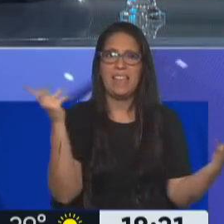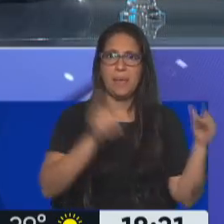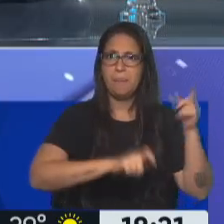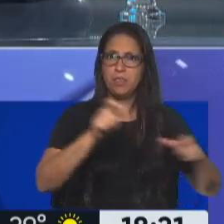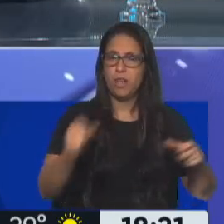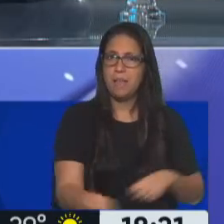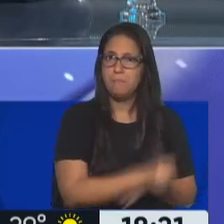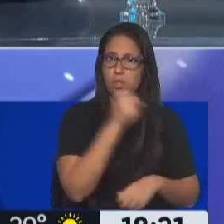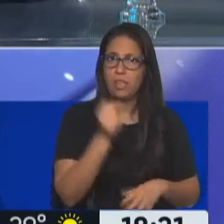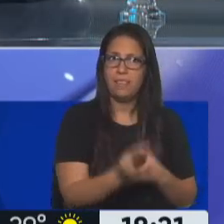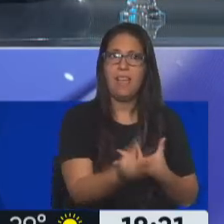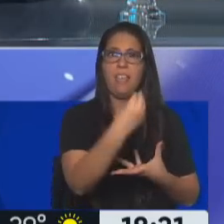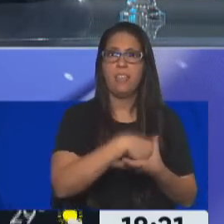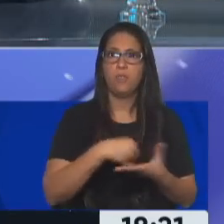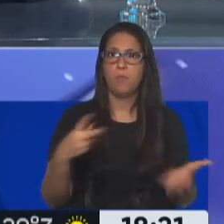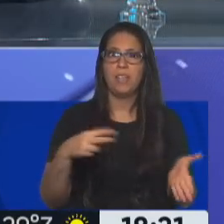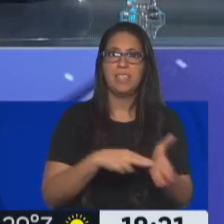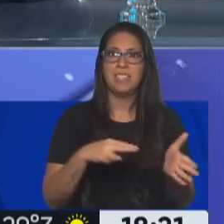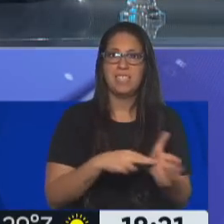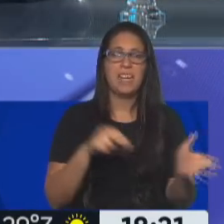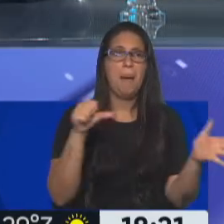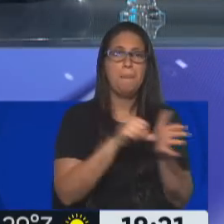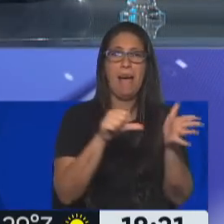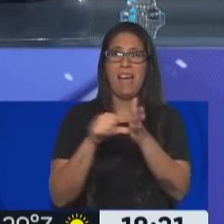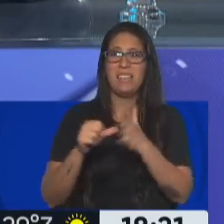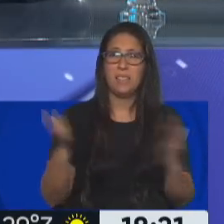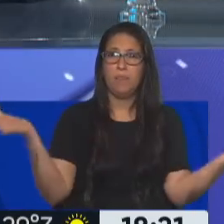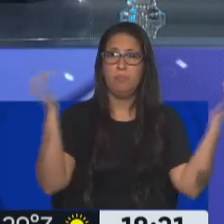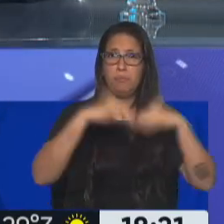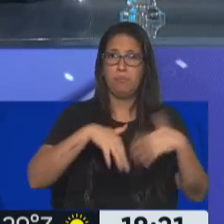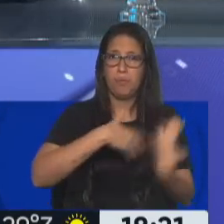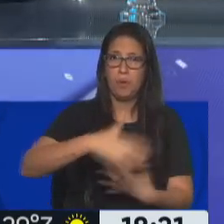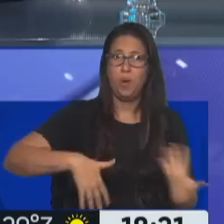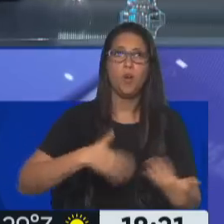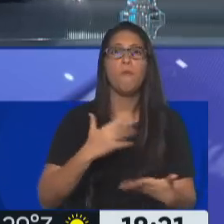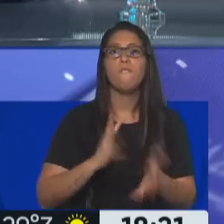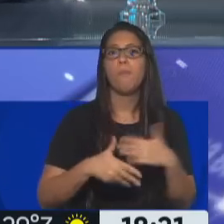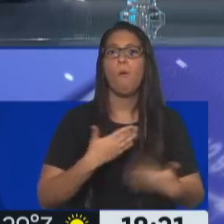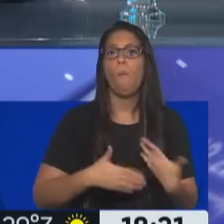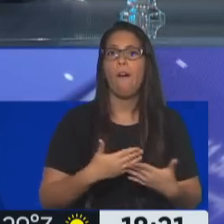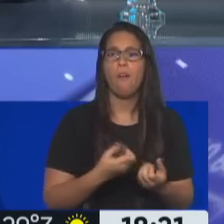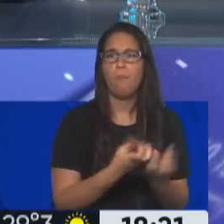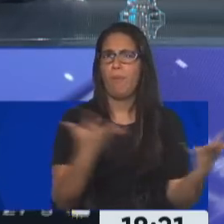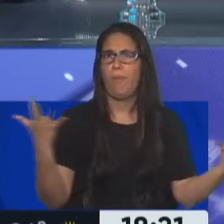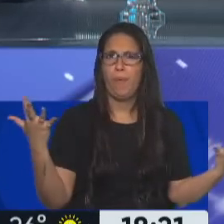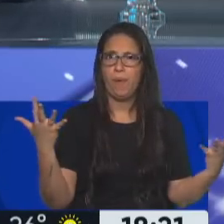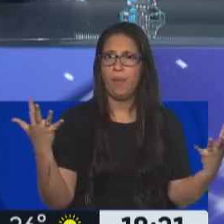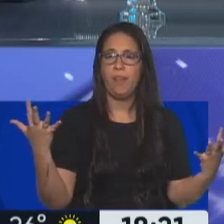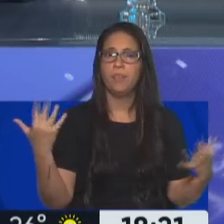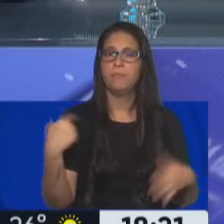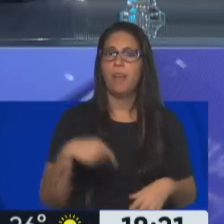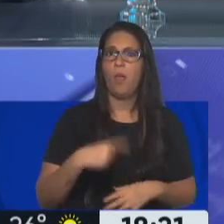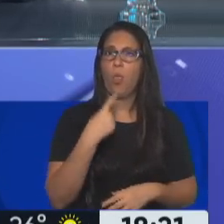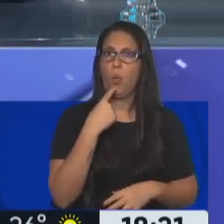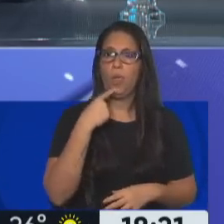fue uno de los países donde más actores, o sea, más países jugaban en este territorio. Preguntarte un poco, ante la duda de cómo